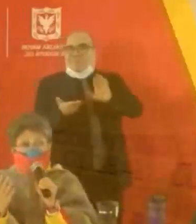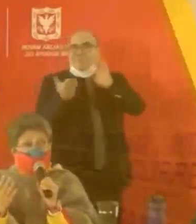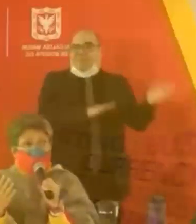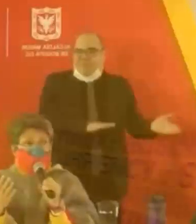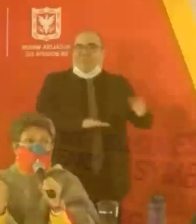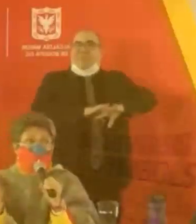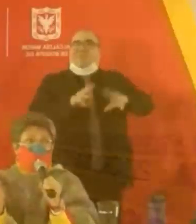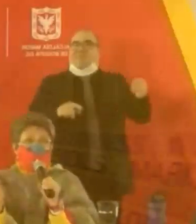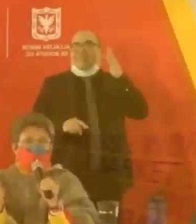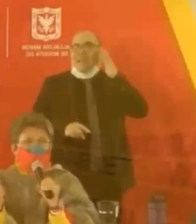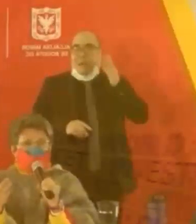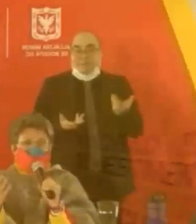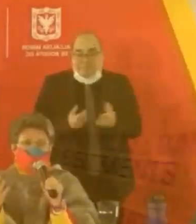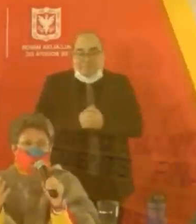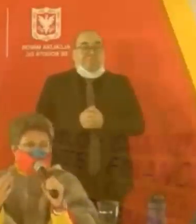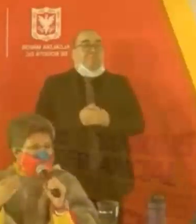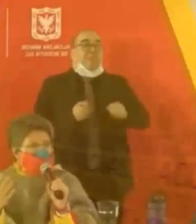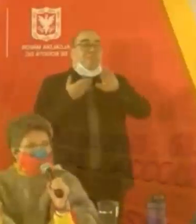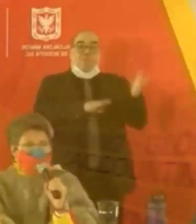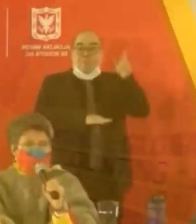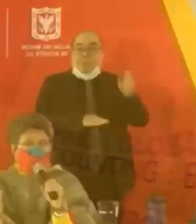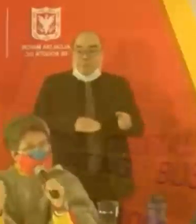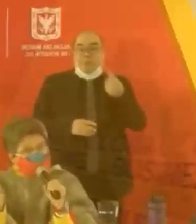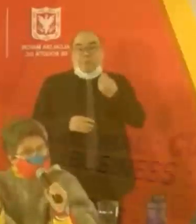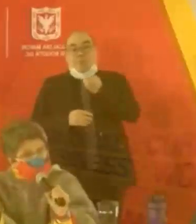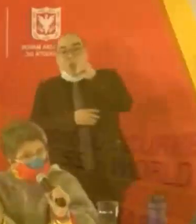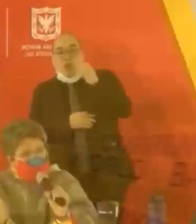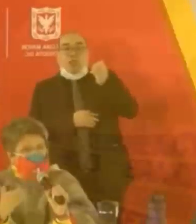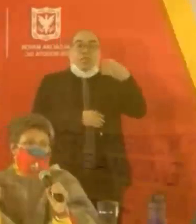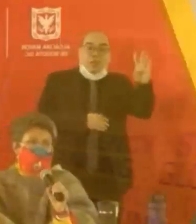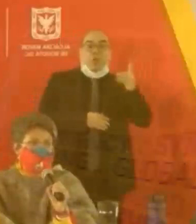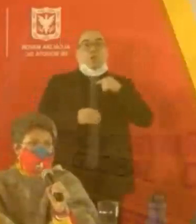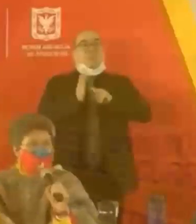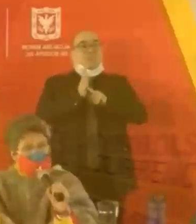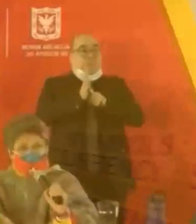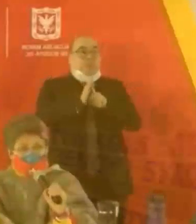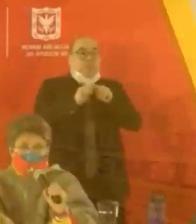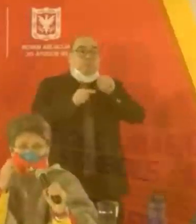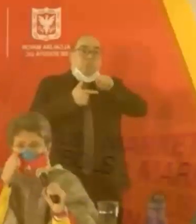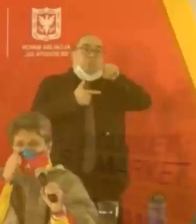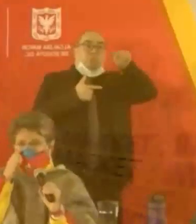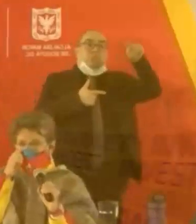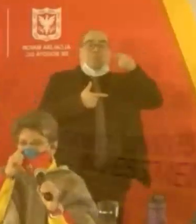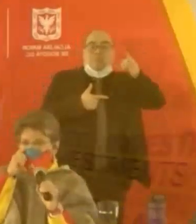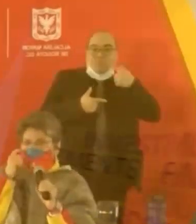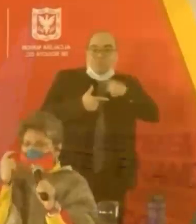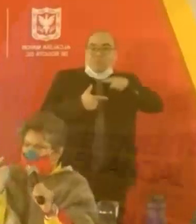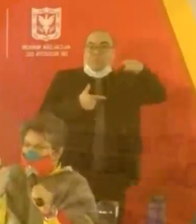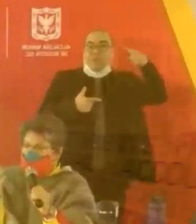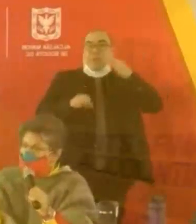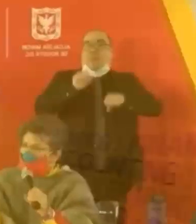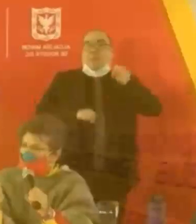desde nuestro punto de vista es algo que afecta de manera directa a la comunidad venezolana, si bien es cierto que habrán personas o existirá un número